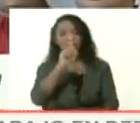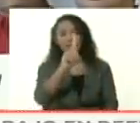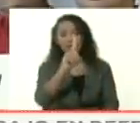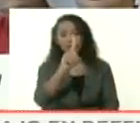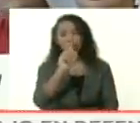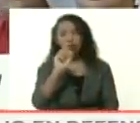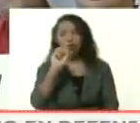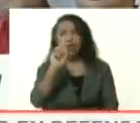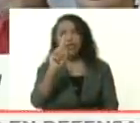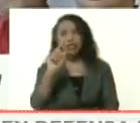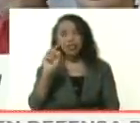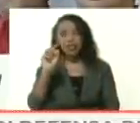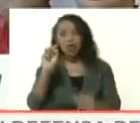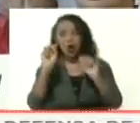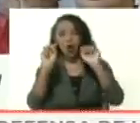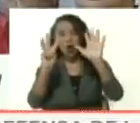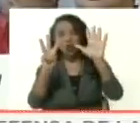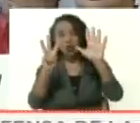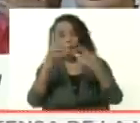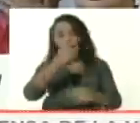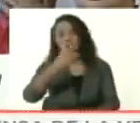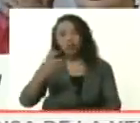118 personas.